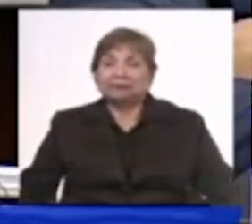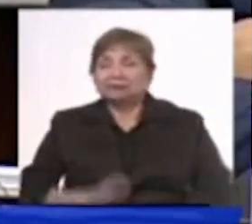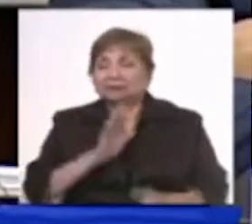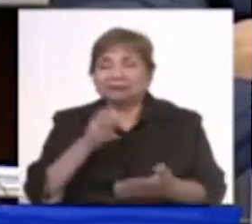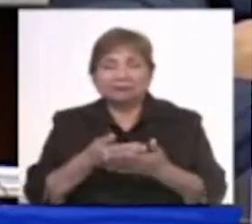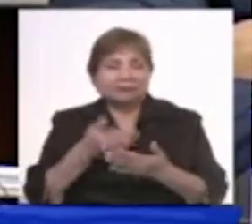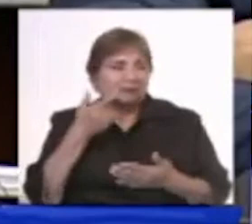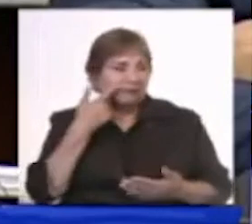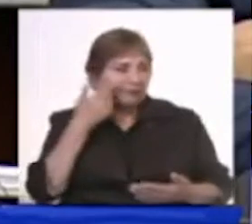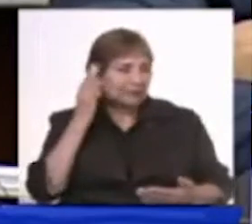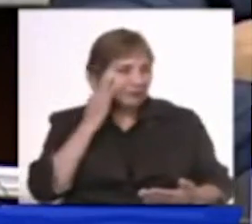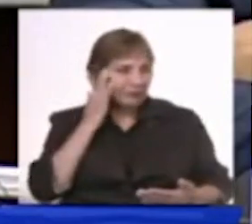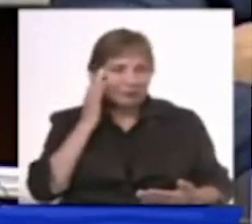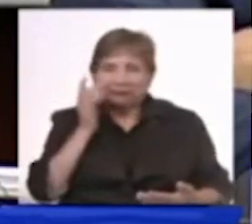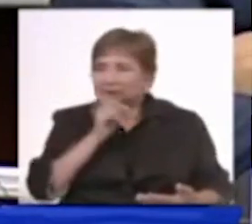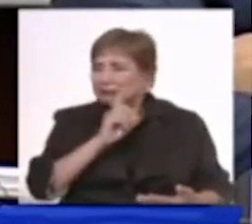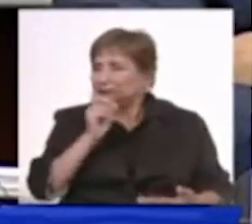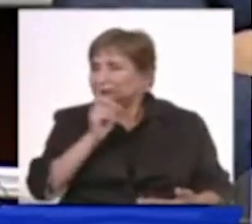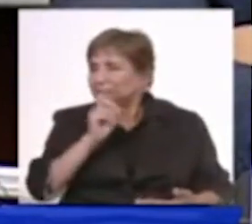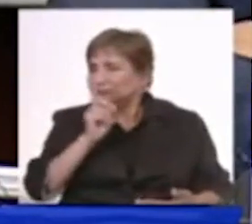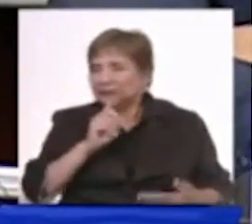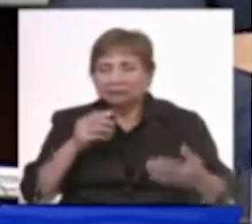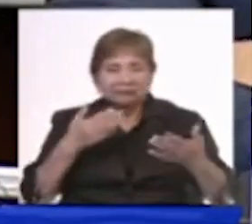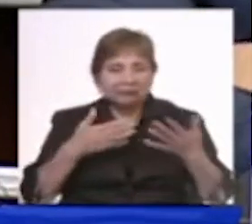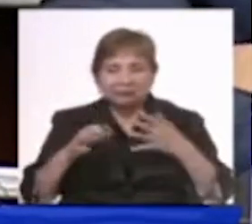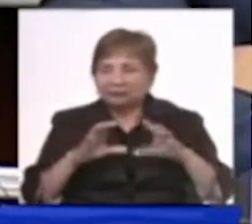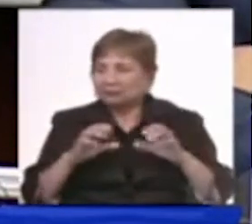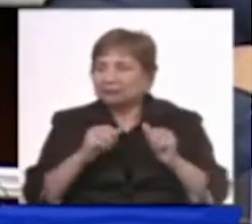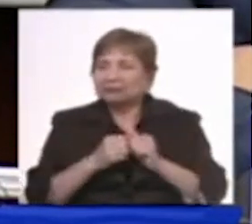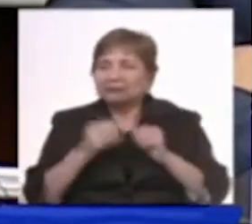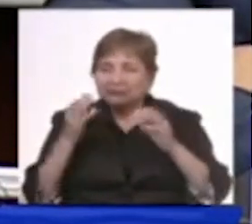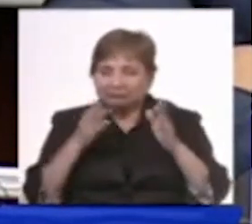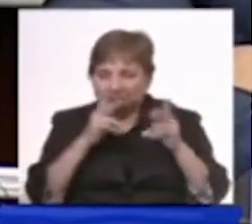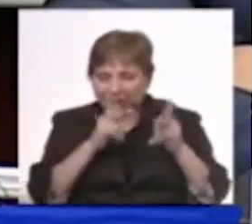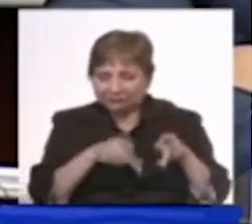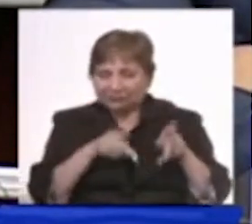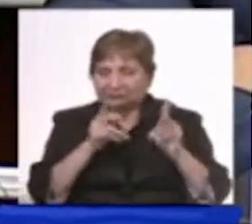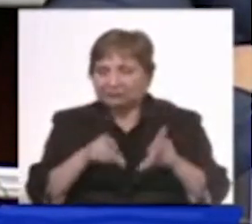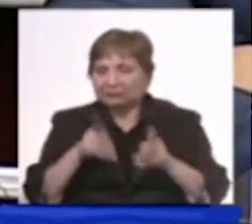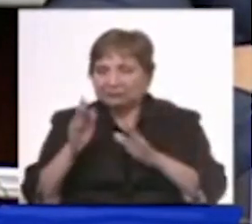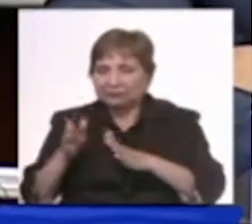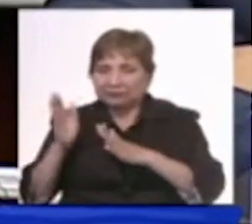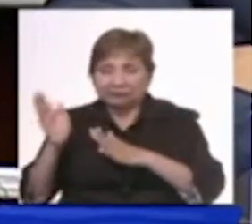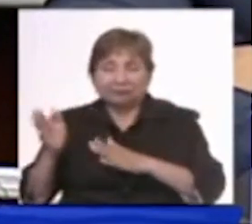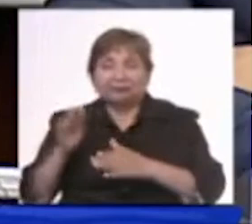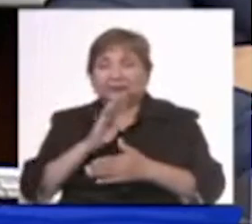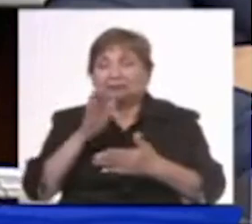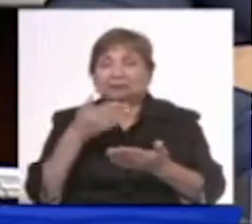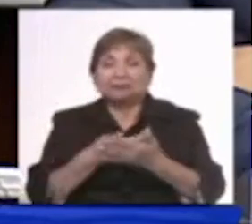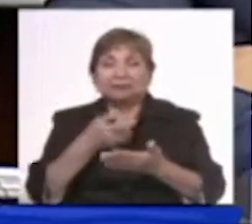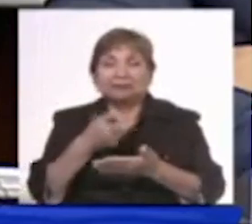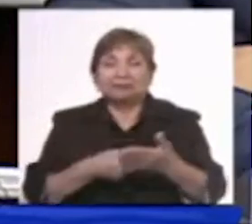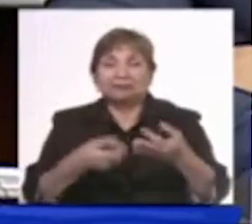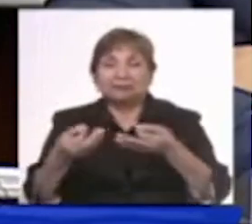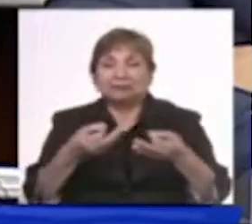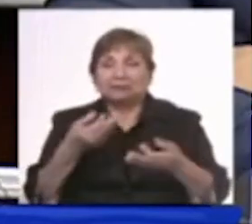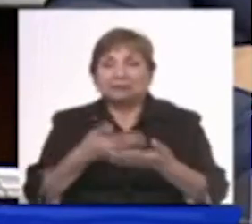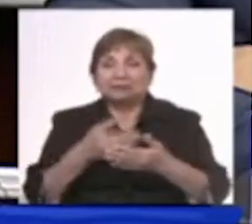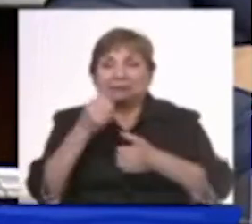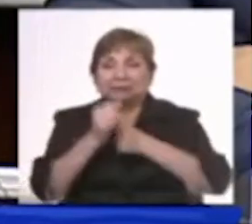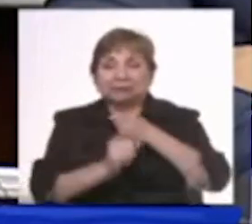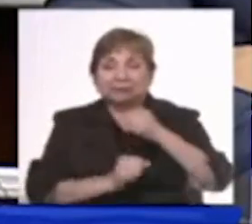todos conocemos que no se crea, sino que se planea. Todo el presupuesto del